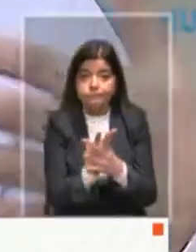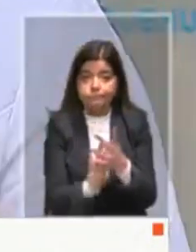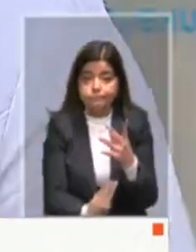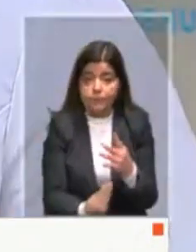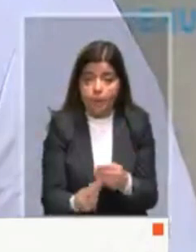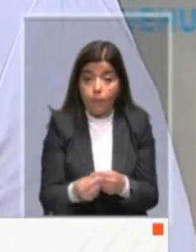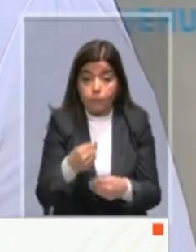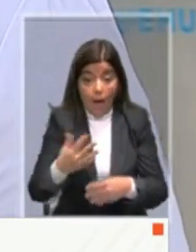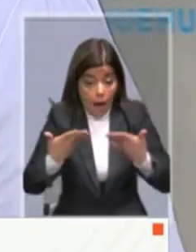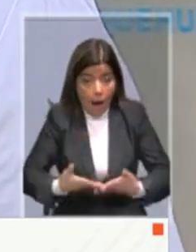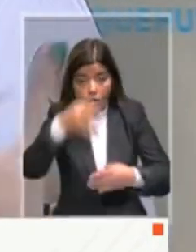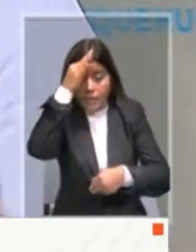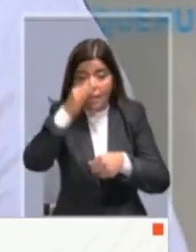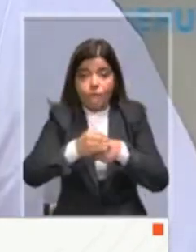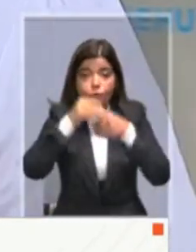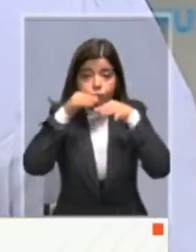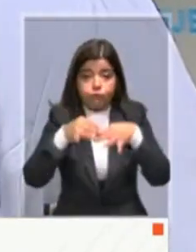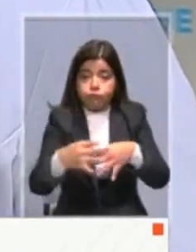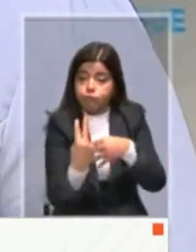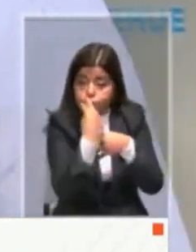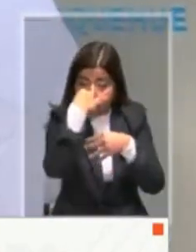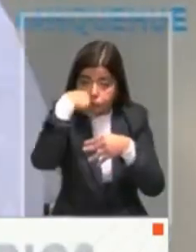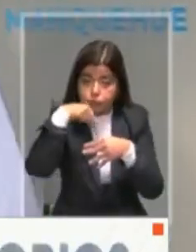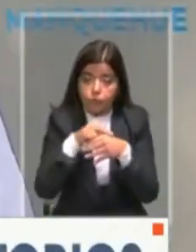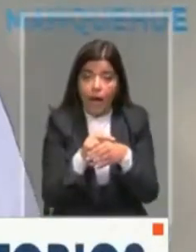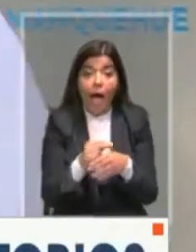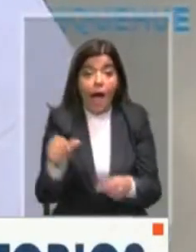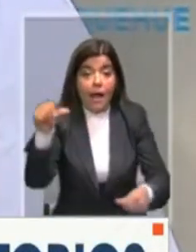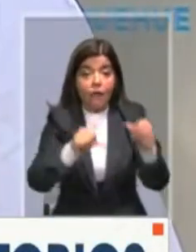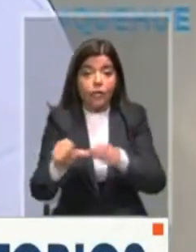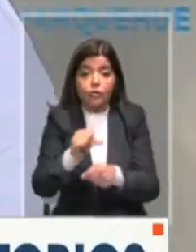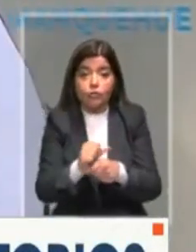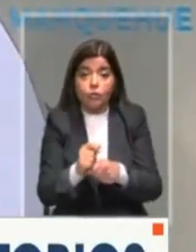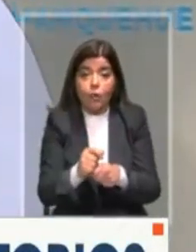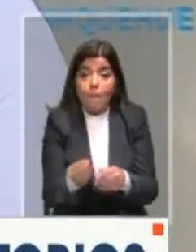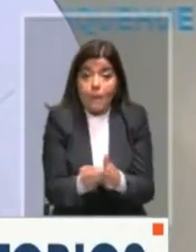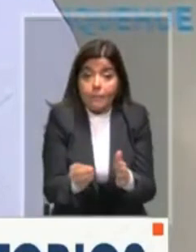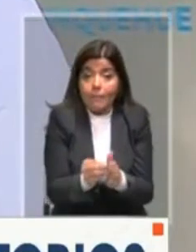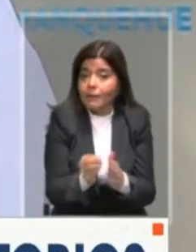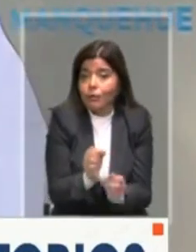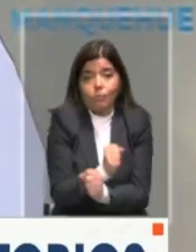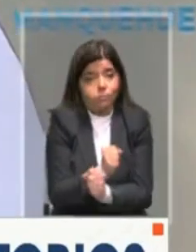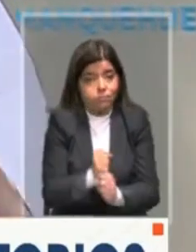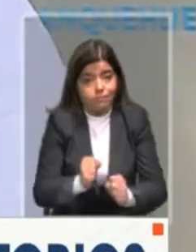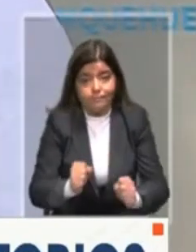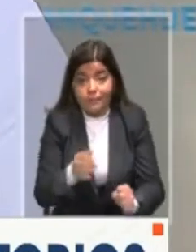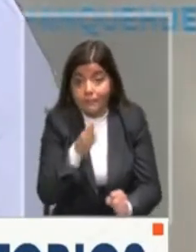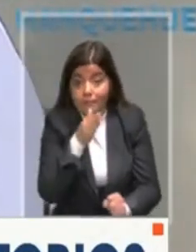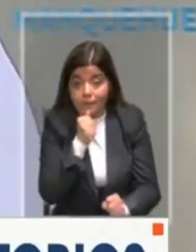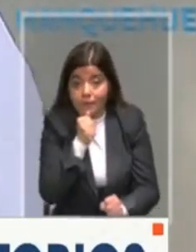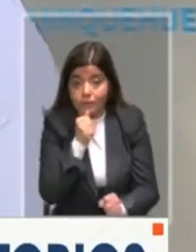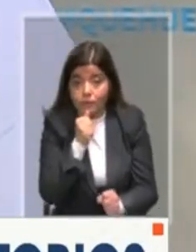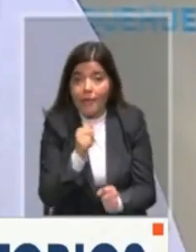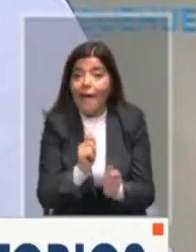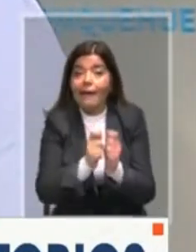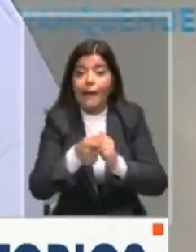tuvo el virus, el laboratorio no pudo anticiparse a la fabricación de este producto. Por lo tanto, se ha estado cambiando la